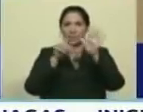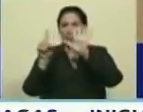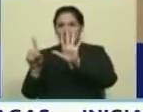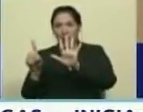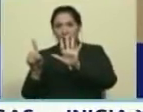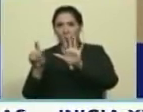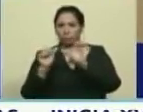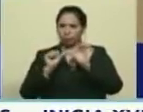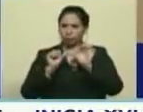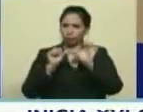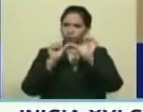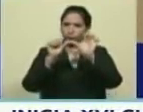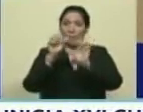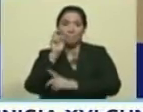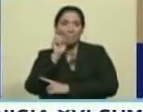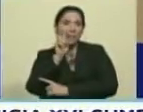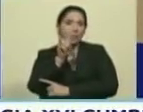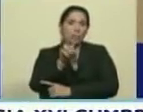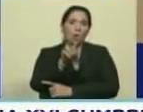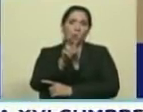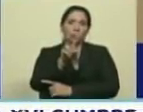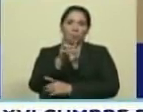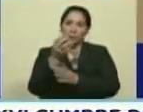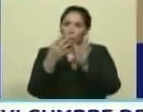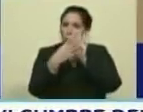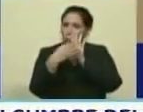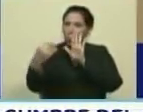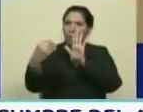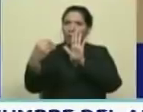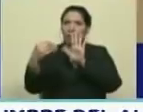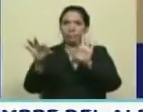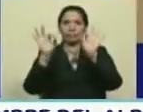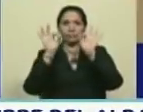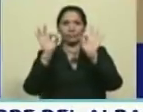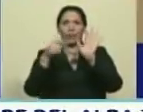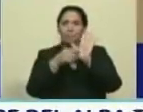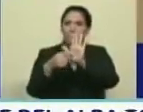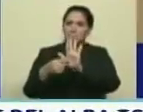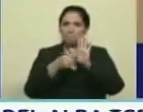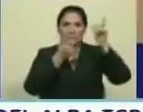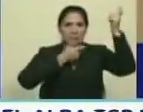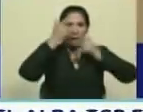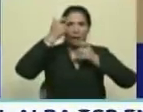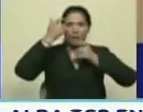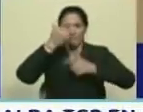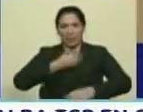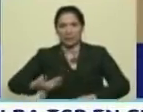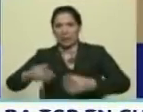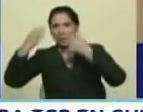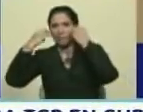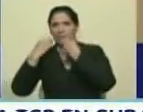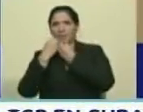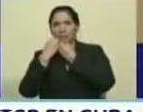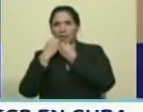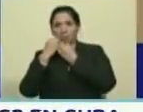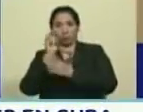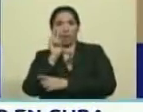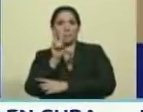porque vimos la visión expresada por el presidente Chávez y el presidente Fidel, una